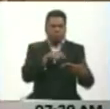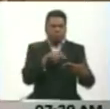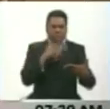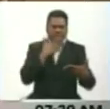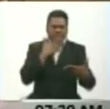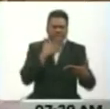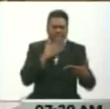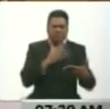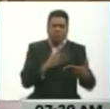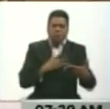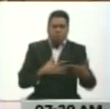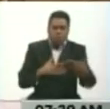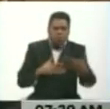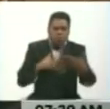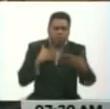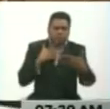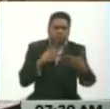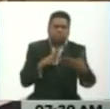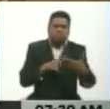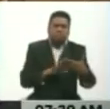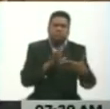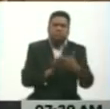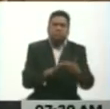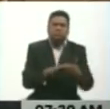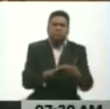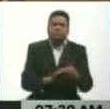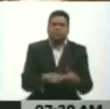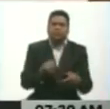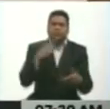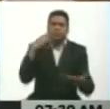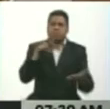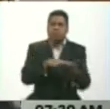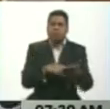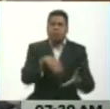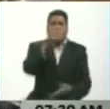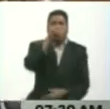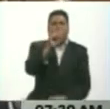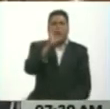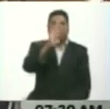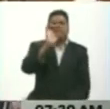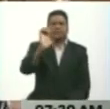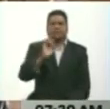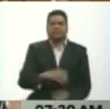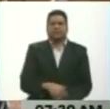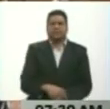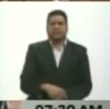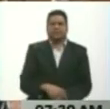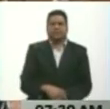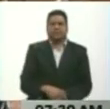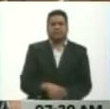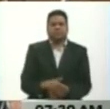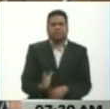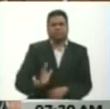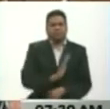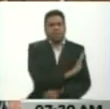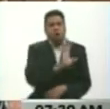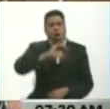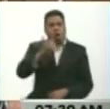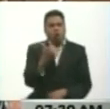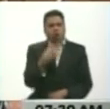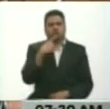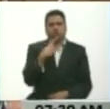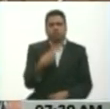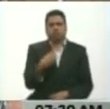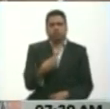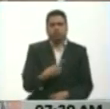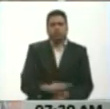encuentra. Aquí está. ABC. ABC. El New York Times dedica su editorial al